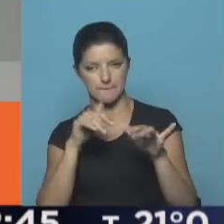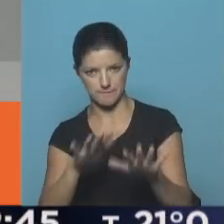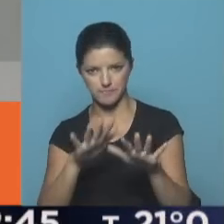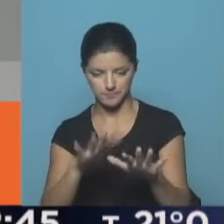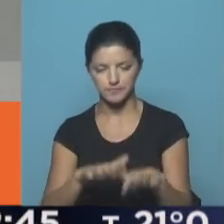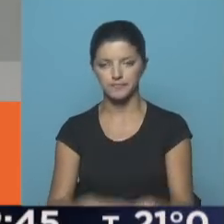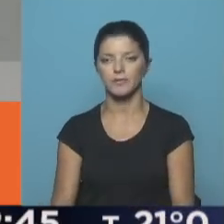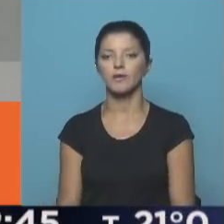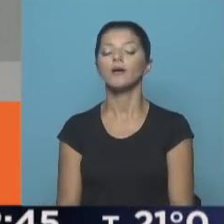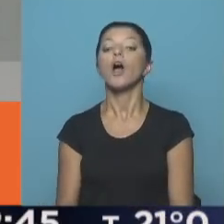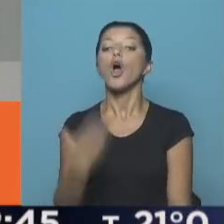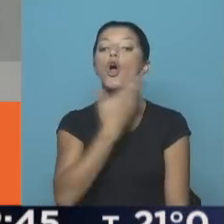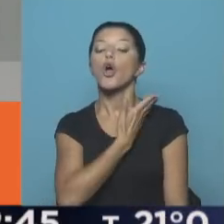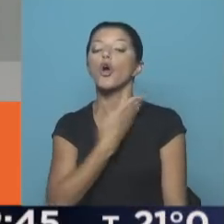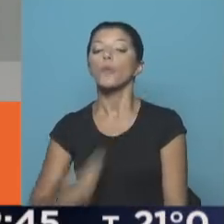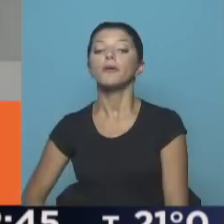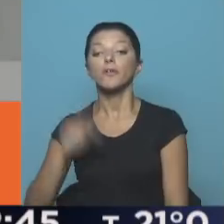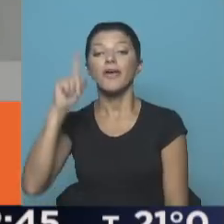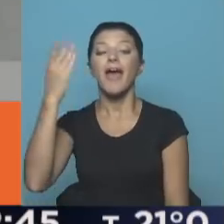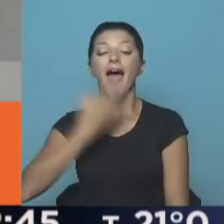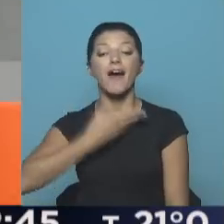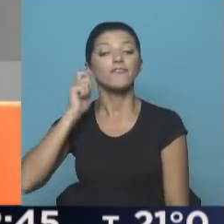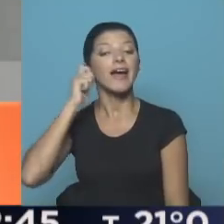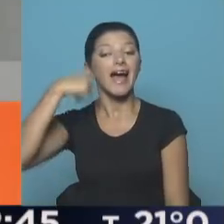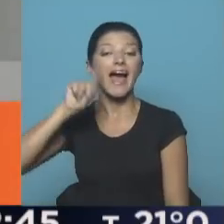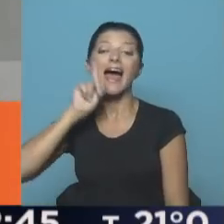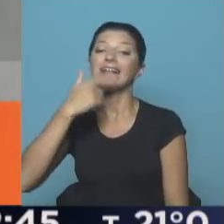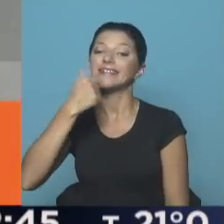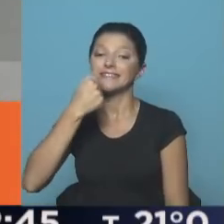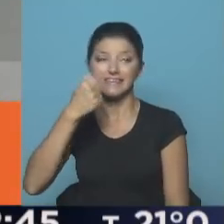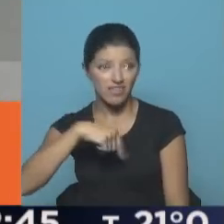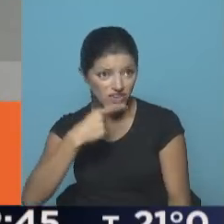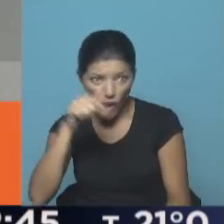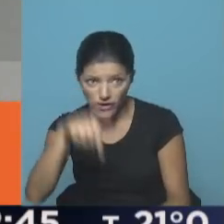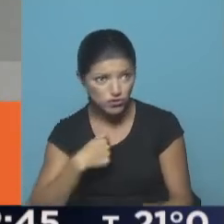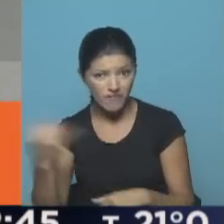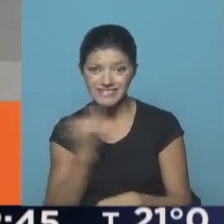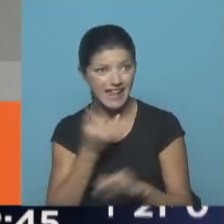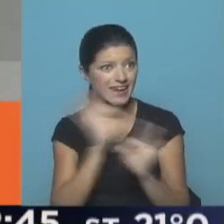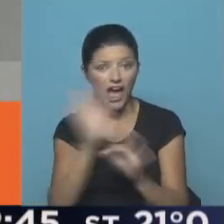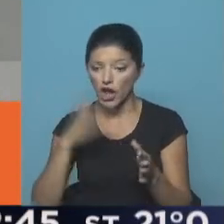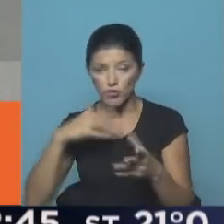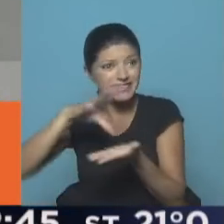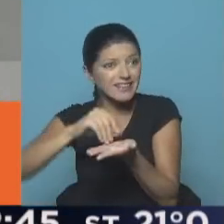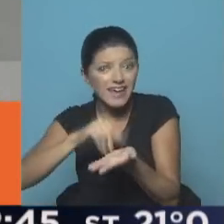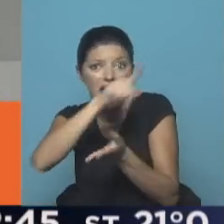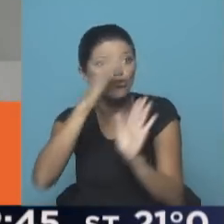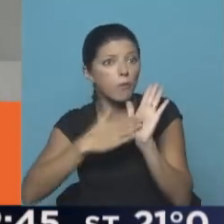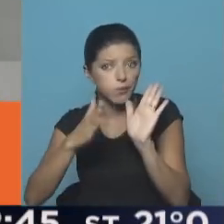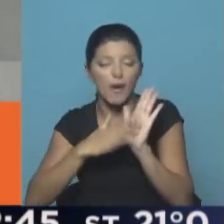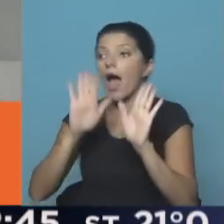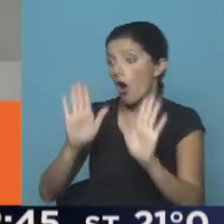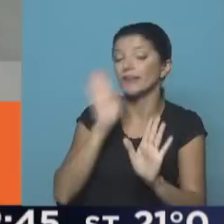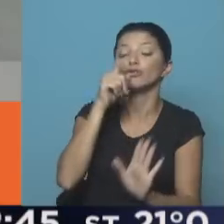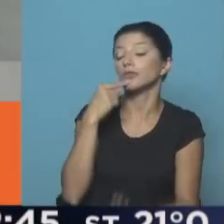la versión del gobierno afgano es: no nos avisaron, están haciendo pruebas en nuestro territorio. La versión del gobierno americano es: sí